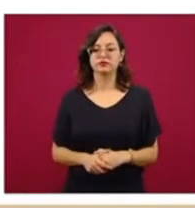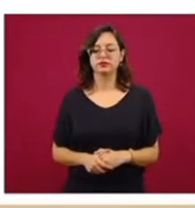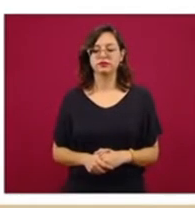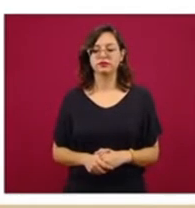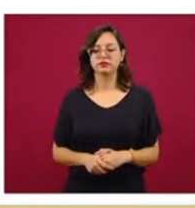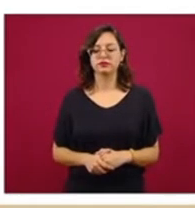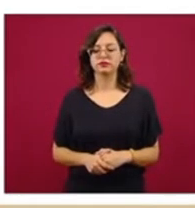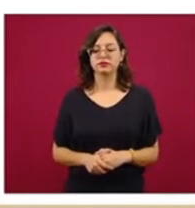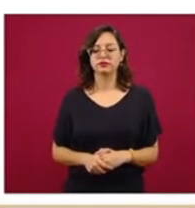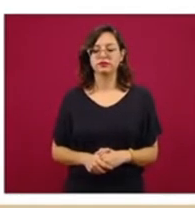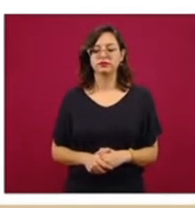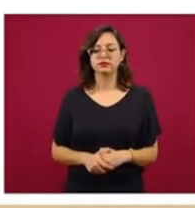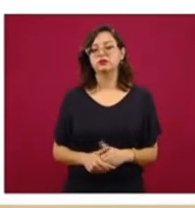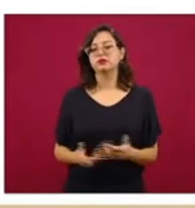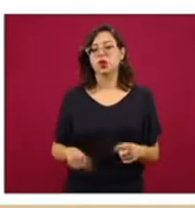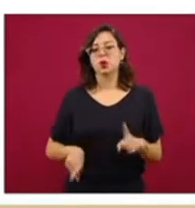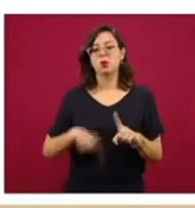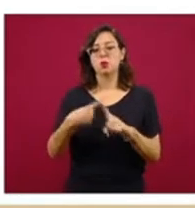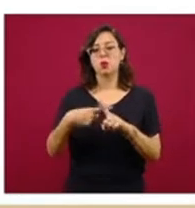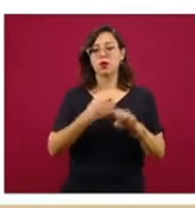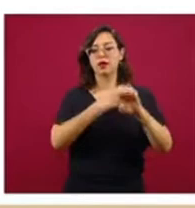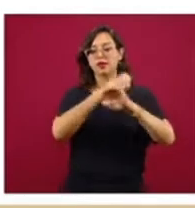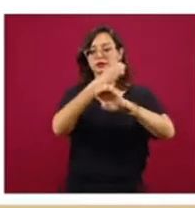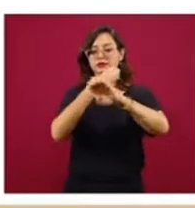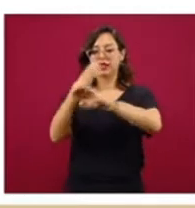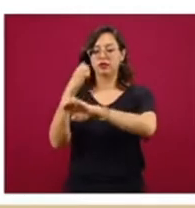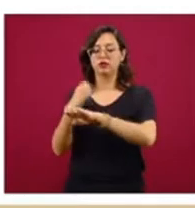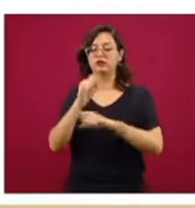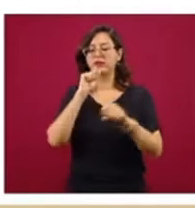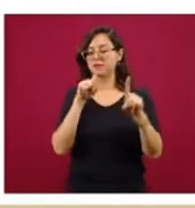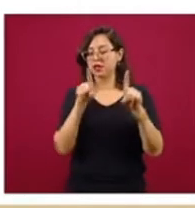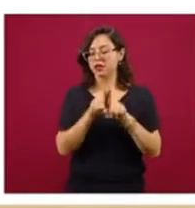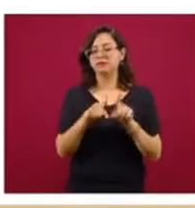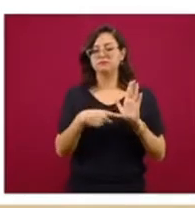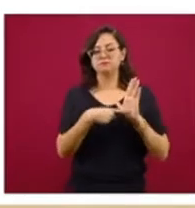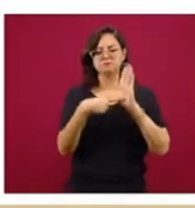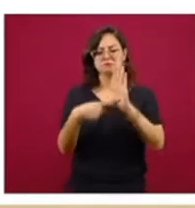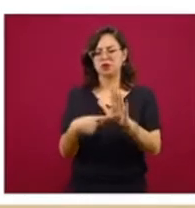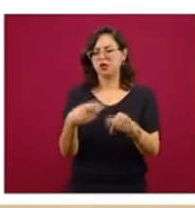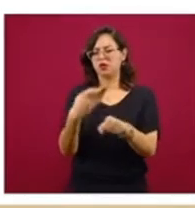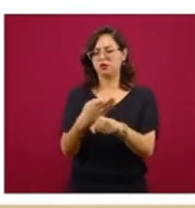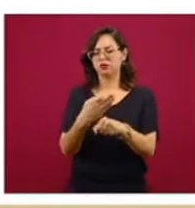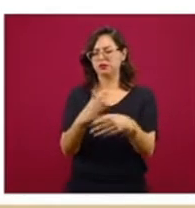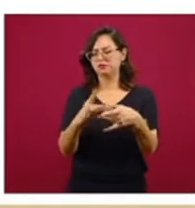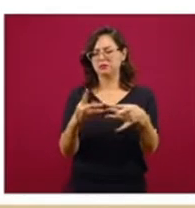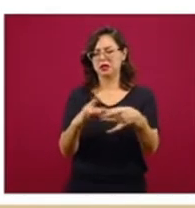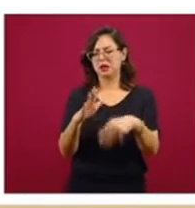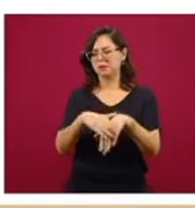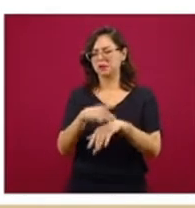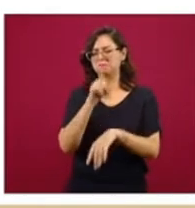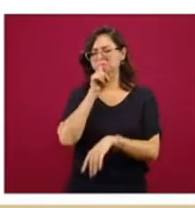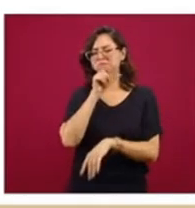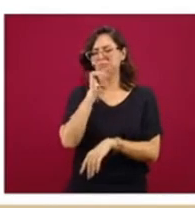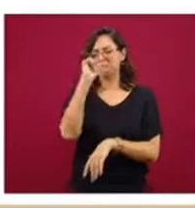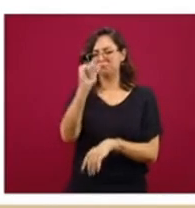Bueno, este es el detalle por entidad federativa que se ha comentado en otras ocasiones. No entraré hoy en detalle de esto. La siguiente.